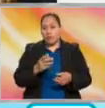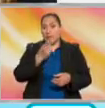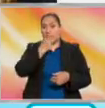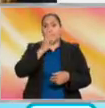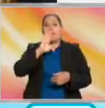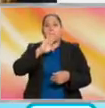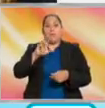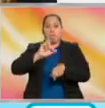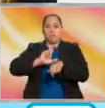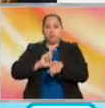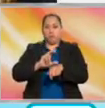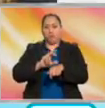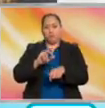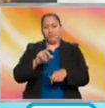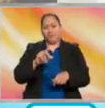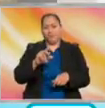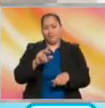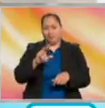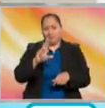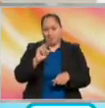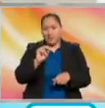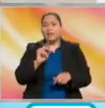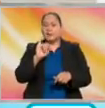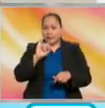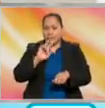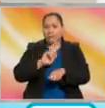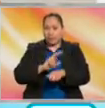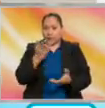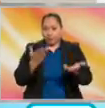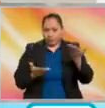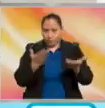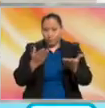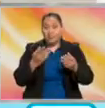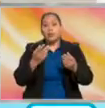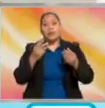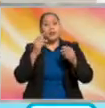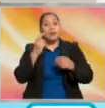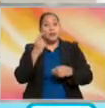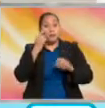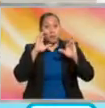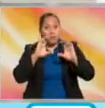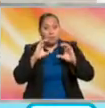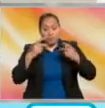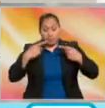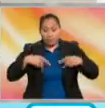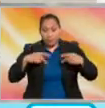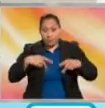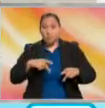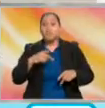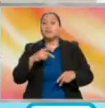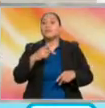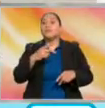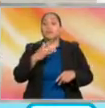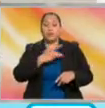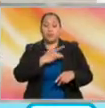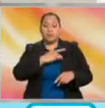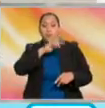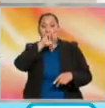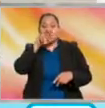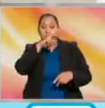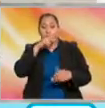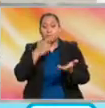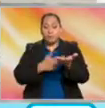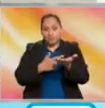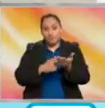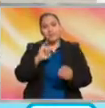huevo. Evidentemente, sí es importante tener un control. Y ojo, en aquellas personas que tienen tendencia a tener el colesterol elevado,